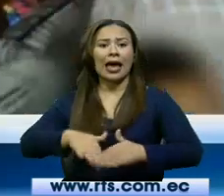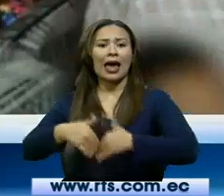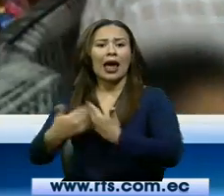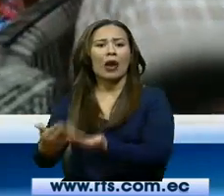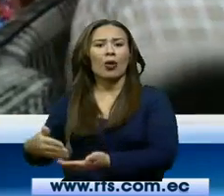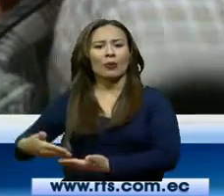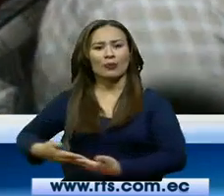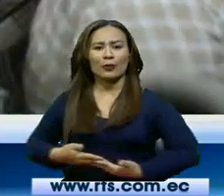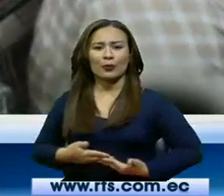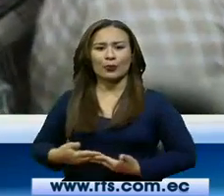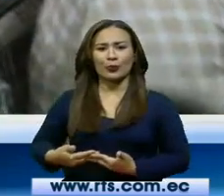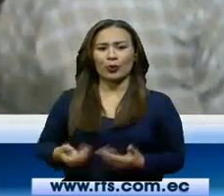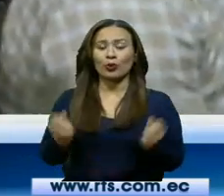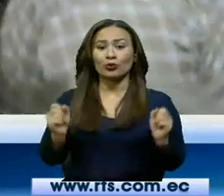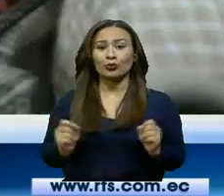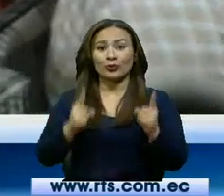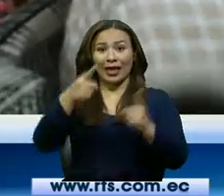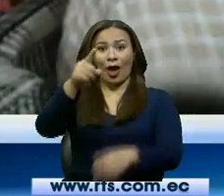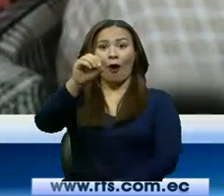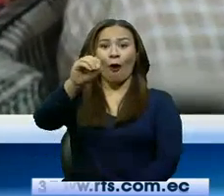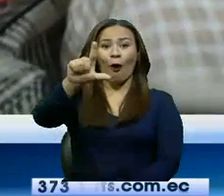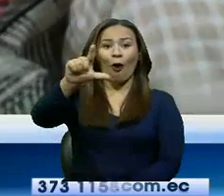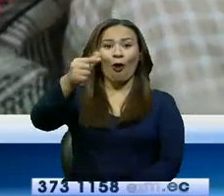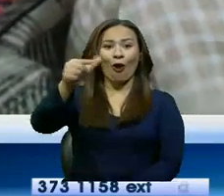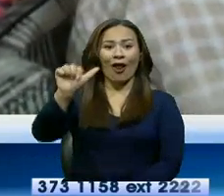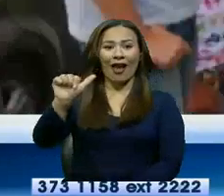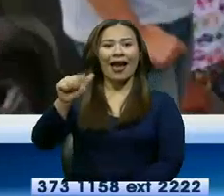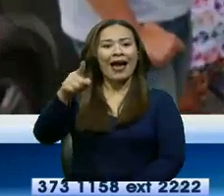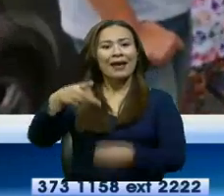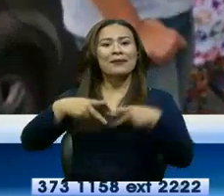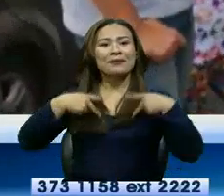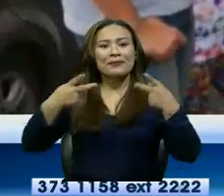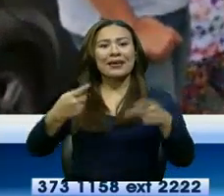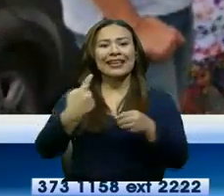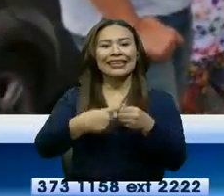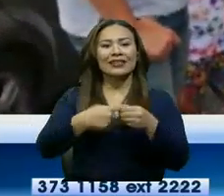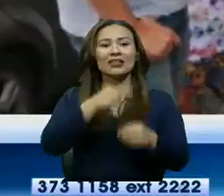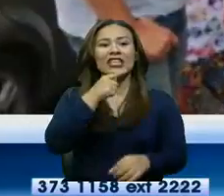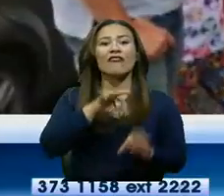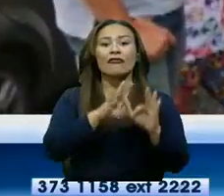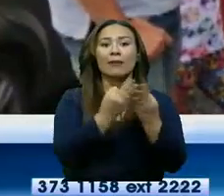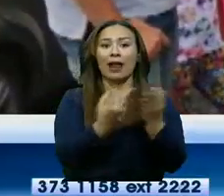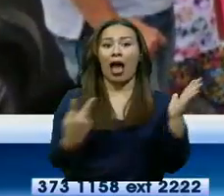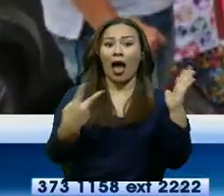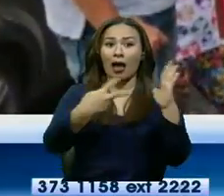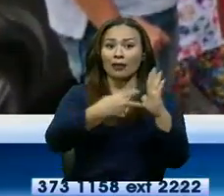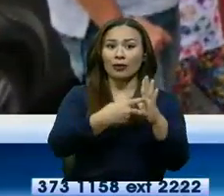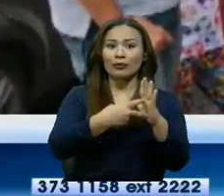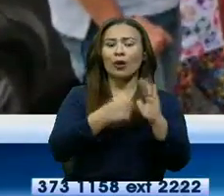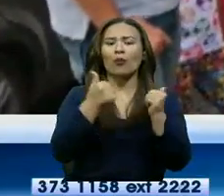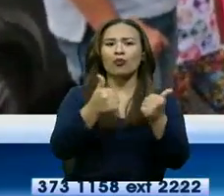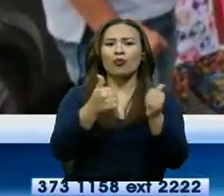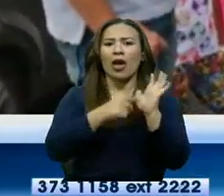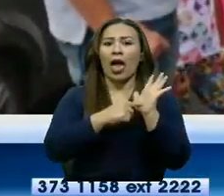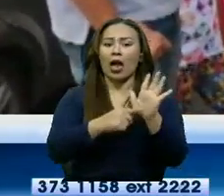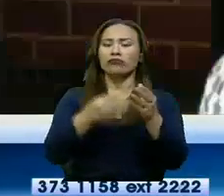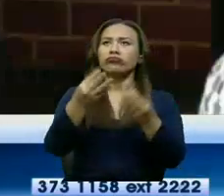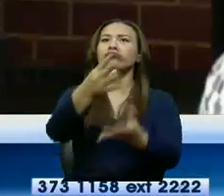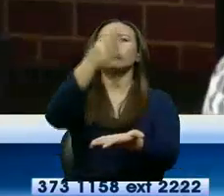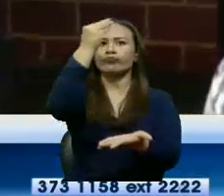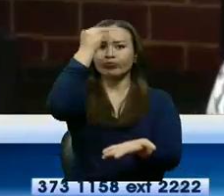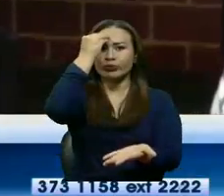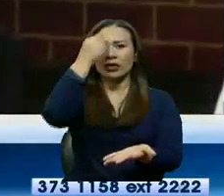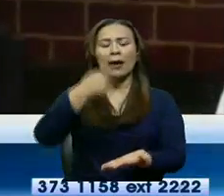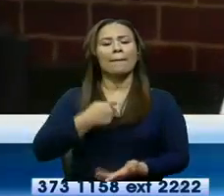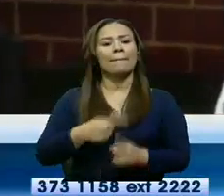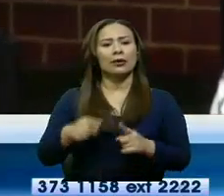pequeñito. Olga creció y vive en Quito, donde su familia adoptiva le dio un buen ejemplo, pero no llenó ese vacío emocional. Sí